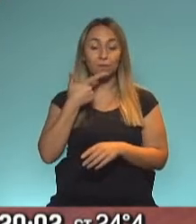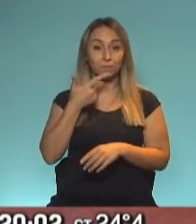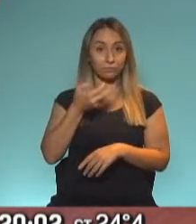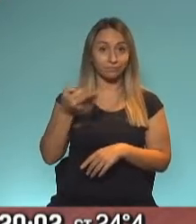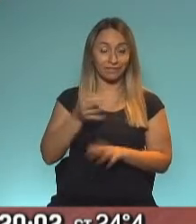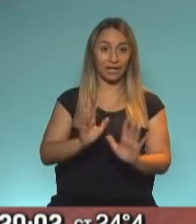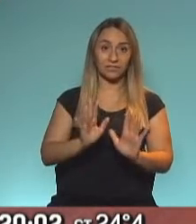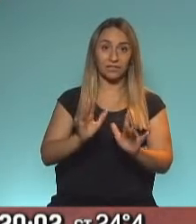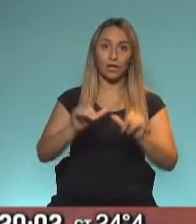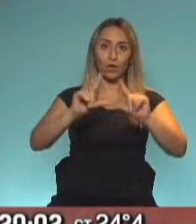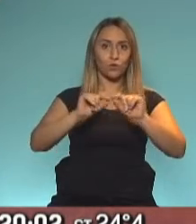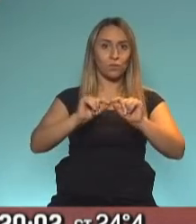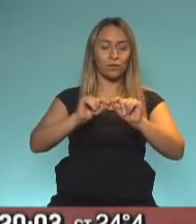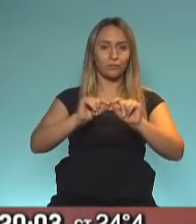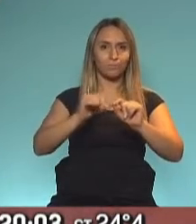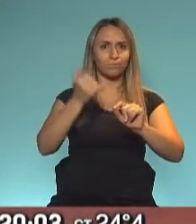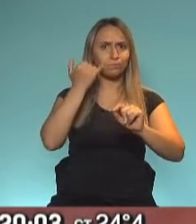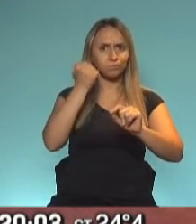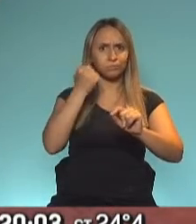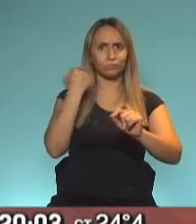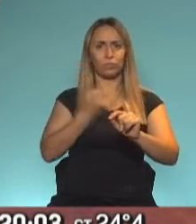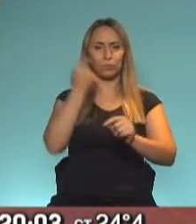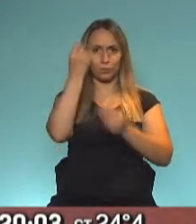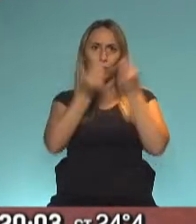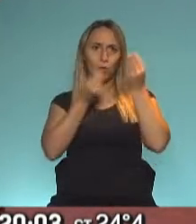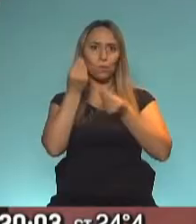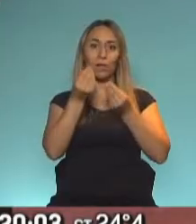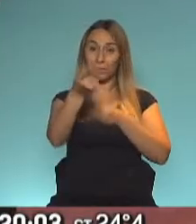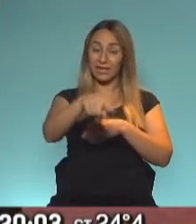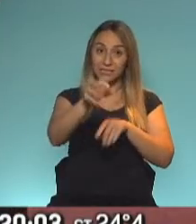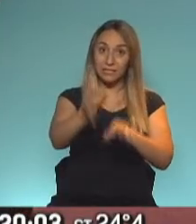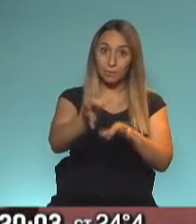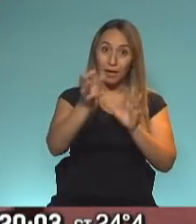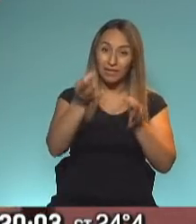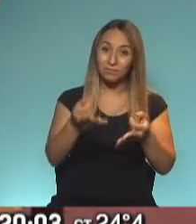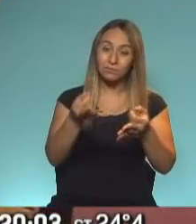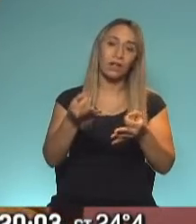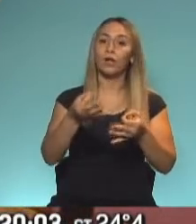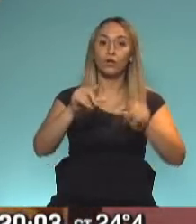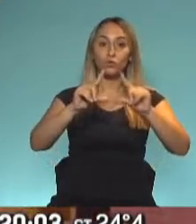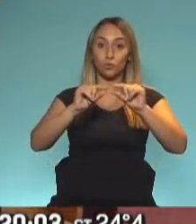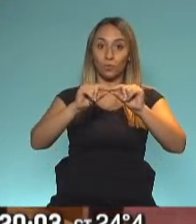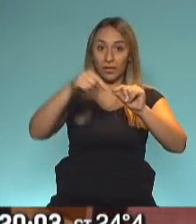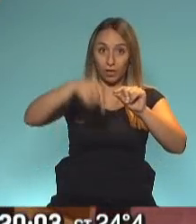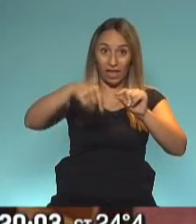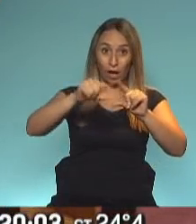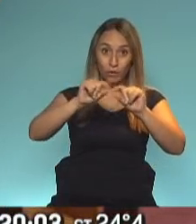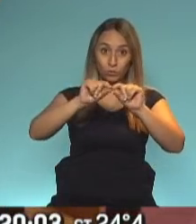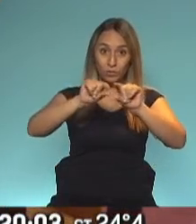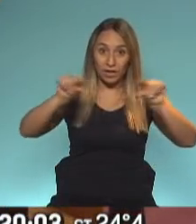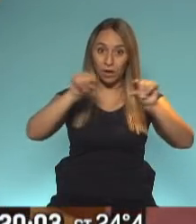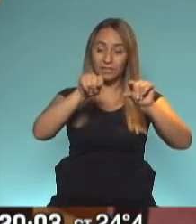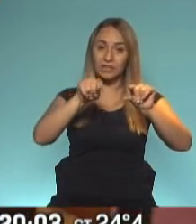números que ya empezaron a preocupar. Para que tengan dimensión, la cifra de hoy es un 50%